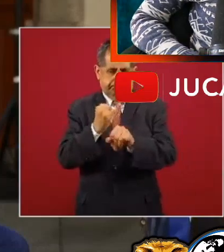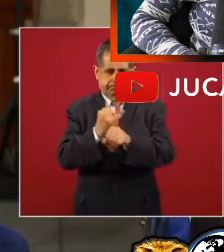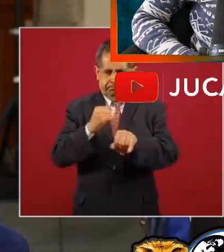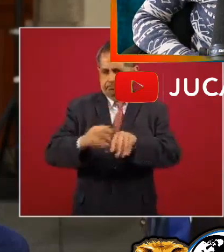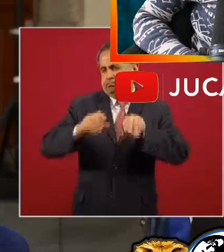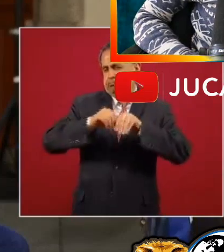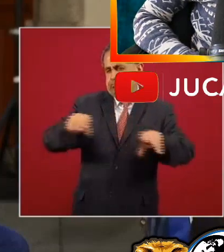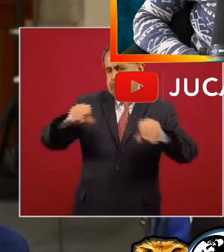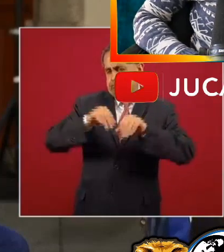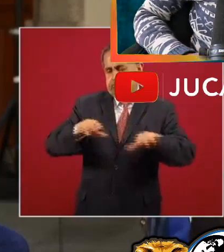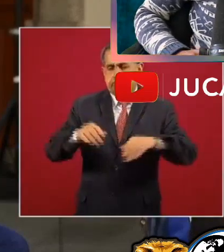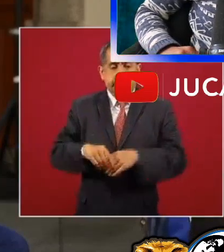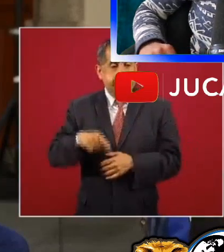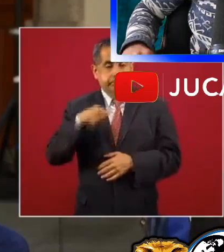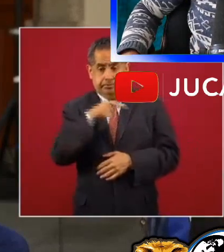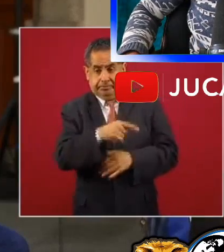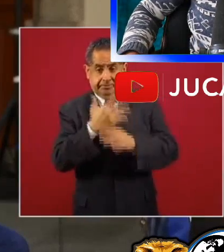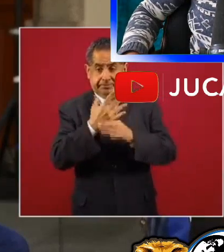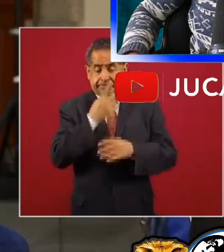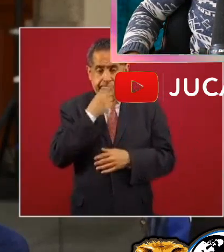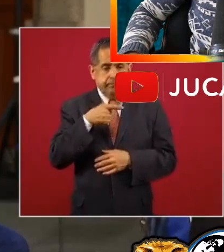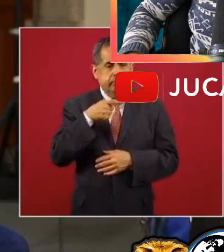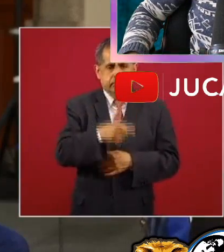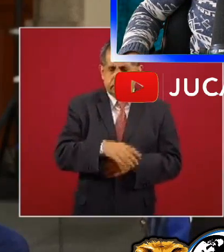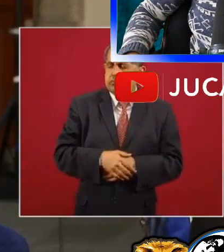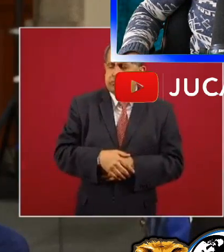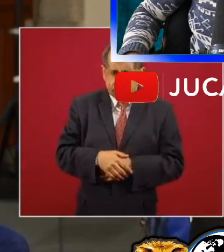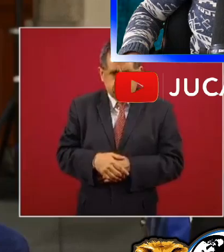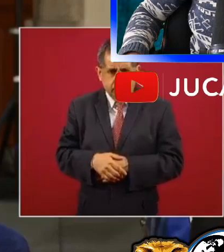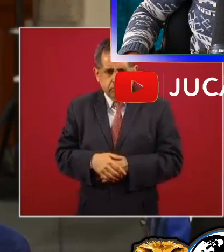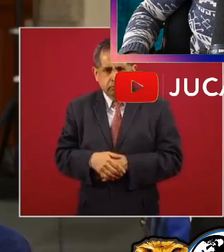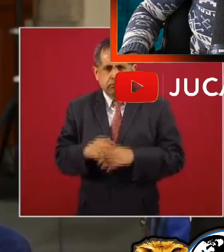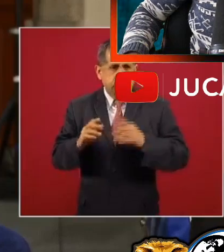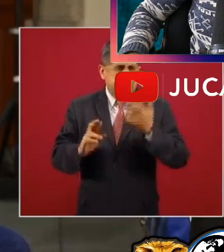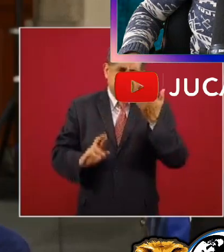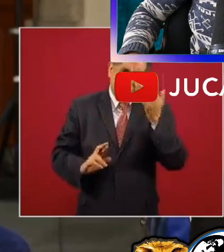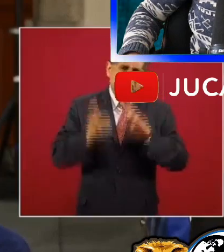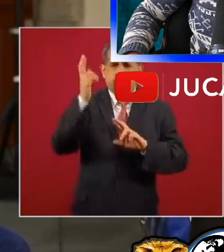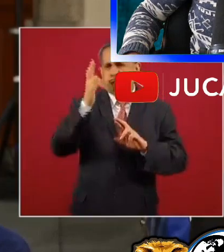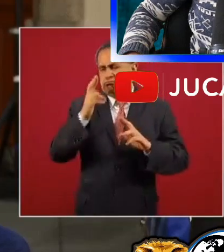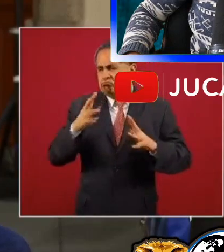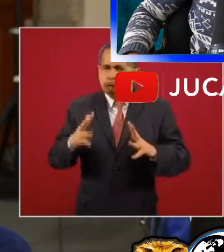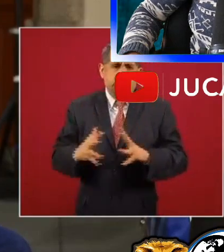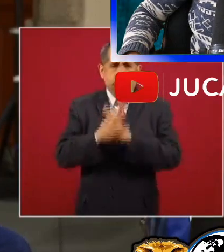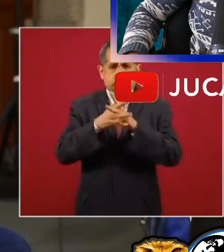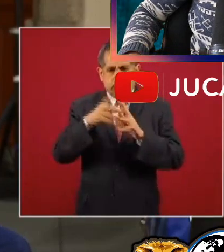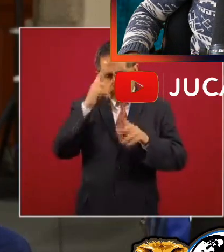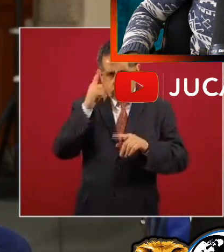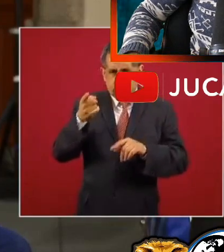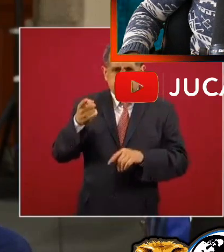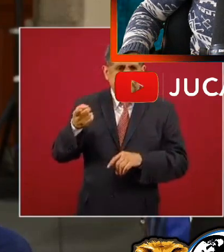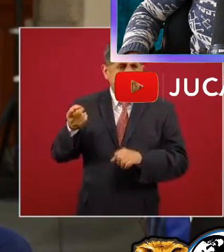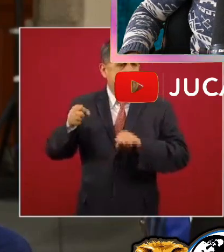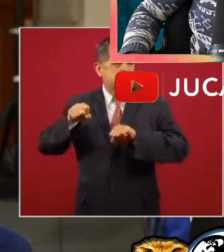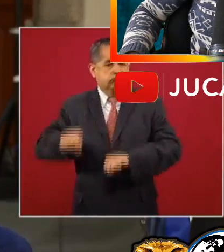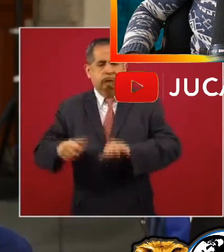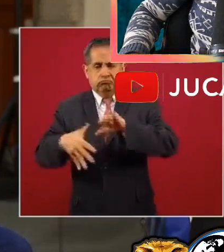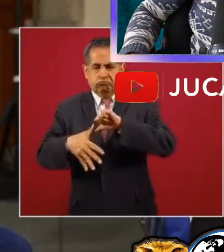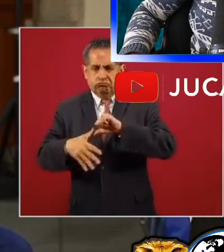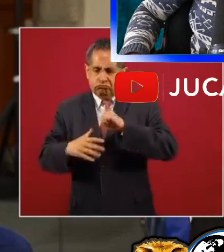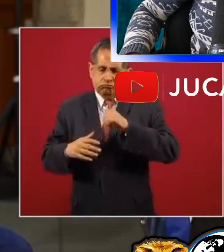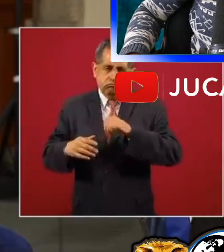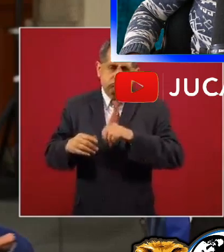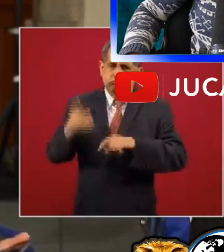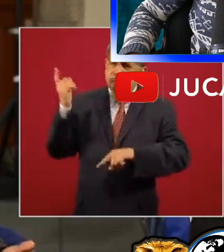foro dijo textualmente que él estaría a favor de un levantamiento armado para derrocar a las dictaduras en Latinoamérica